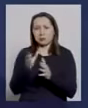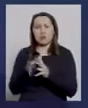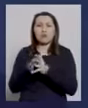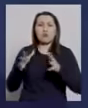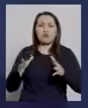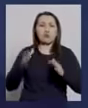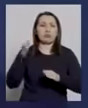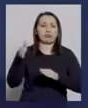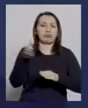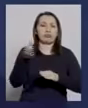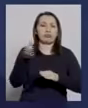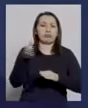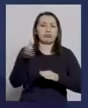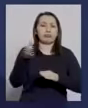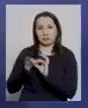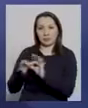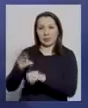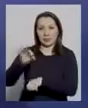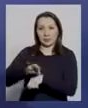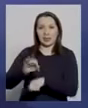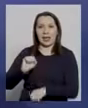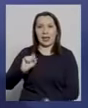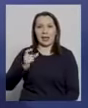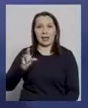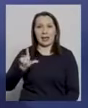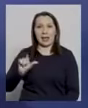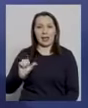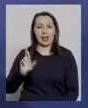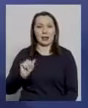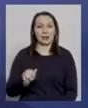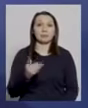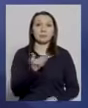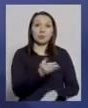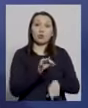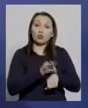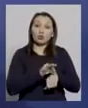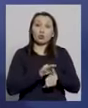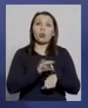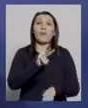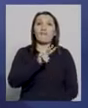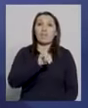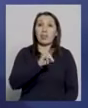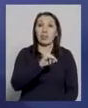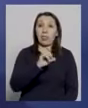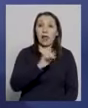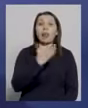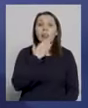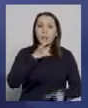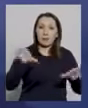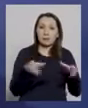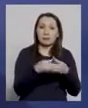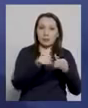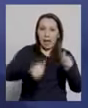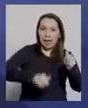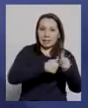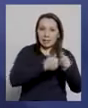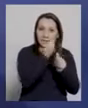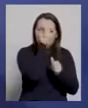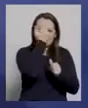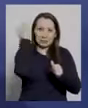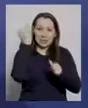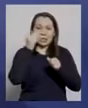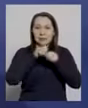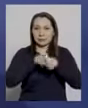ministro. Muchas gracias, doctora Aguilera. Doctor Pablo Vial también forma parte del Comité Asesor de Expertos